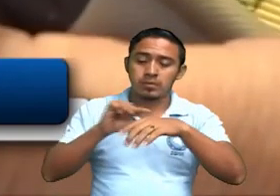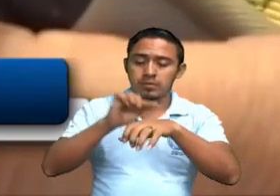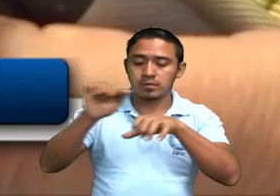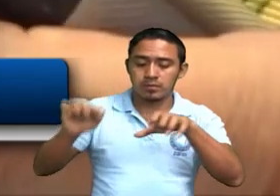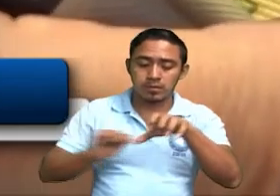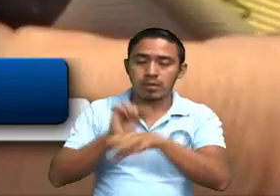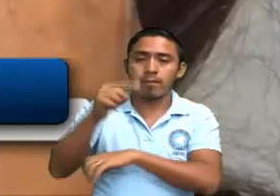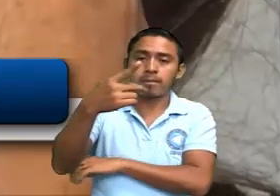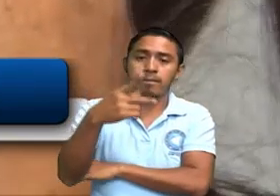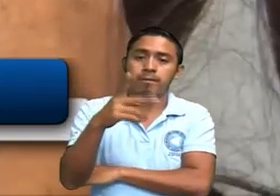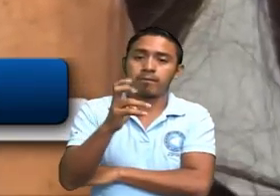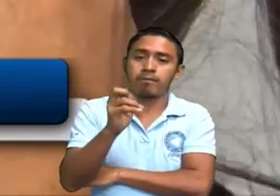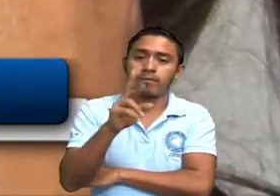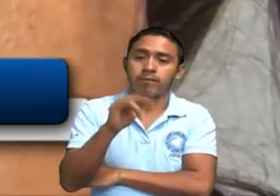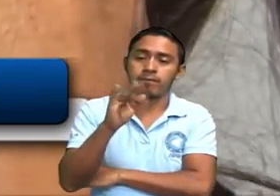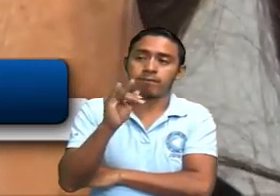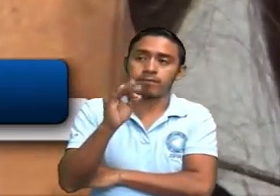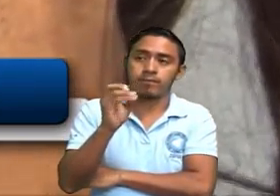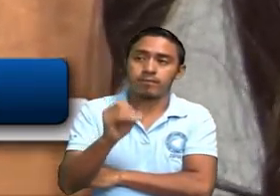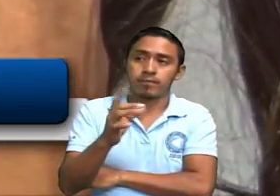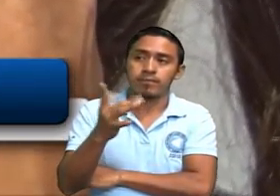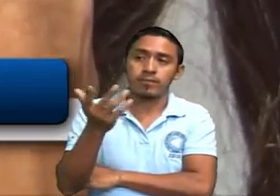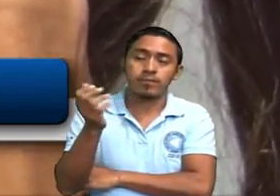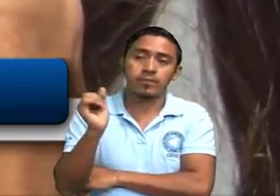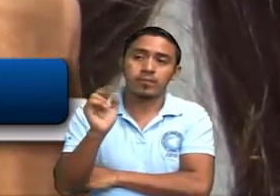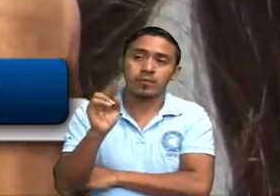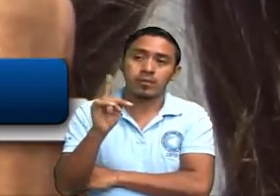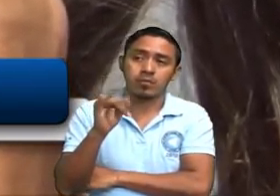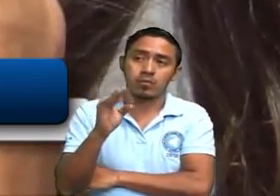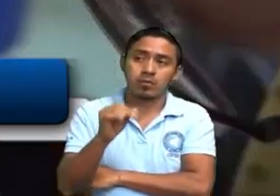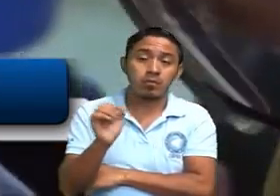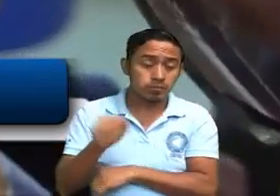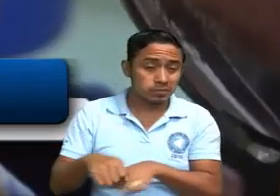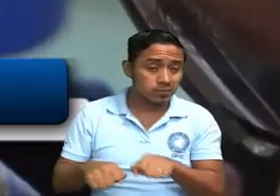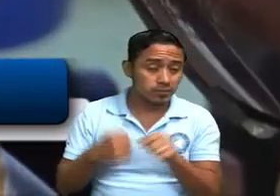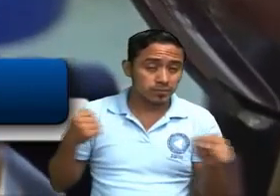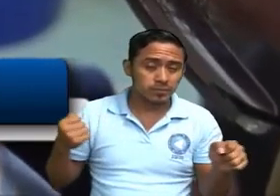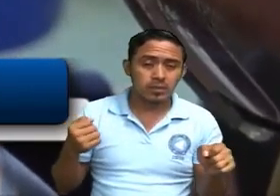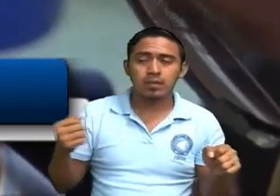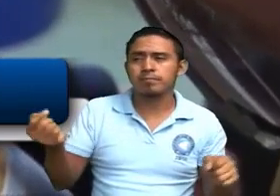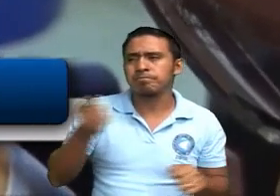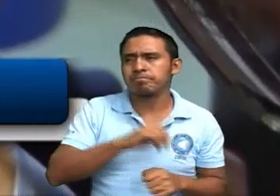de la audición. Sí. ¿Y puede romperse?